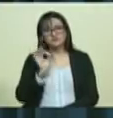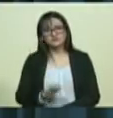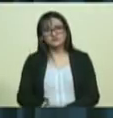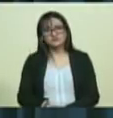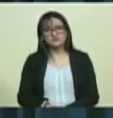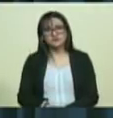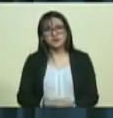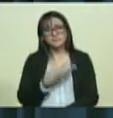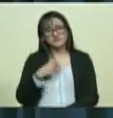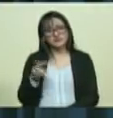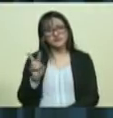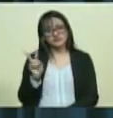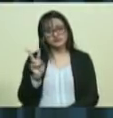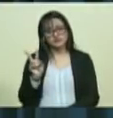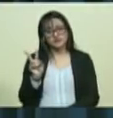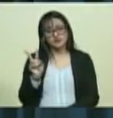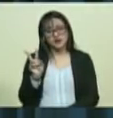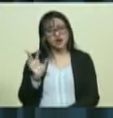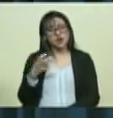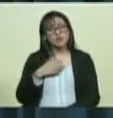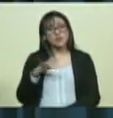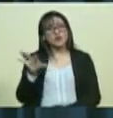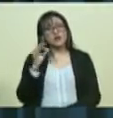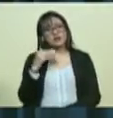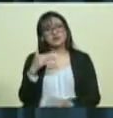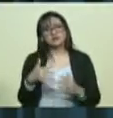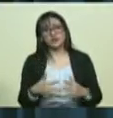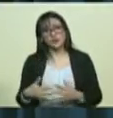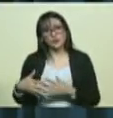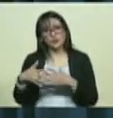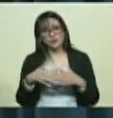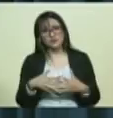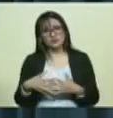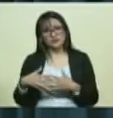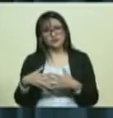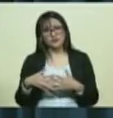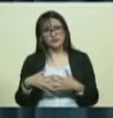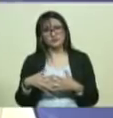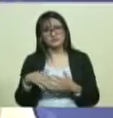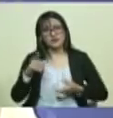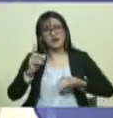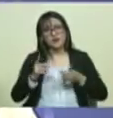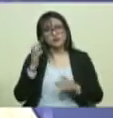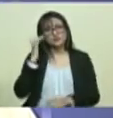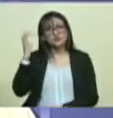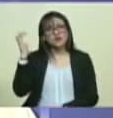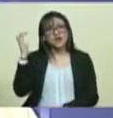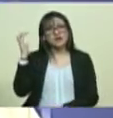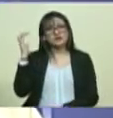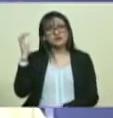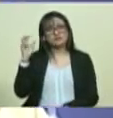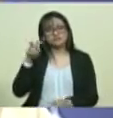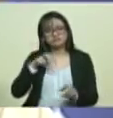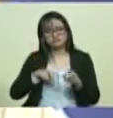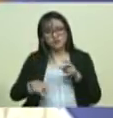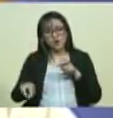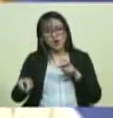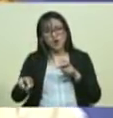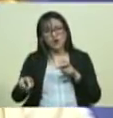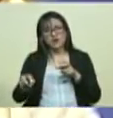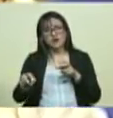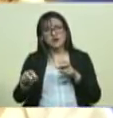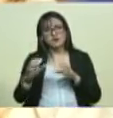el presidente de venezuela no se puede elegir en eeuu norteamérica hay algunos que están soñando bajarse el portaaviones con la banda presidencial